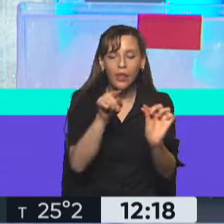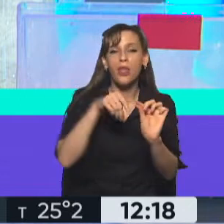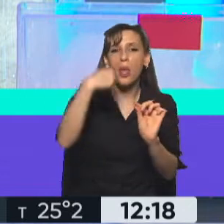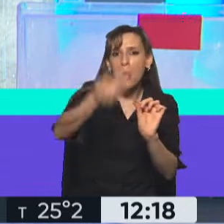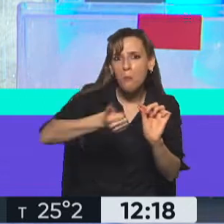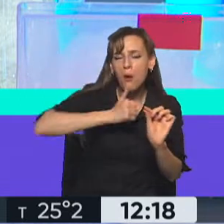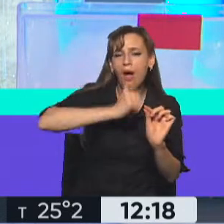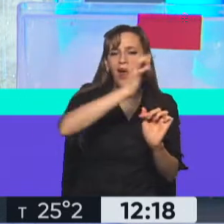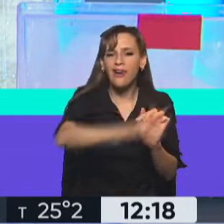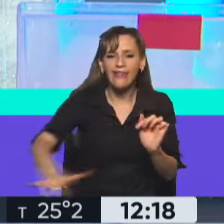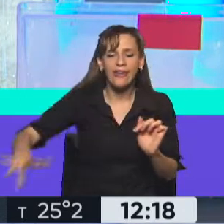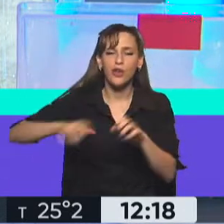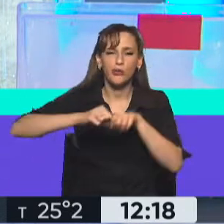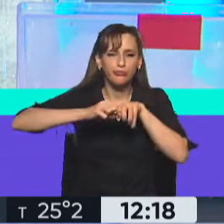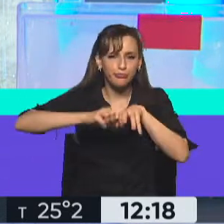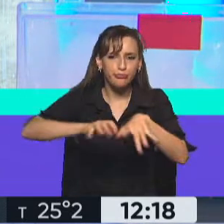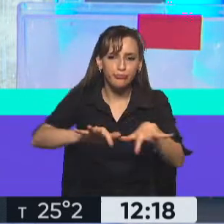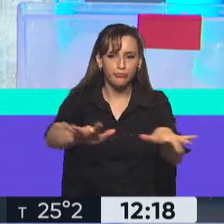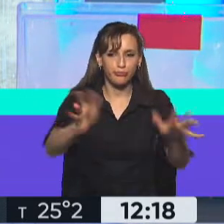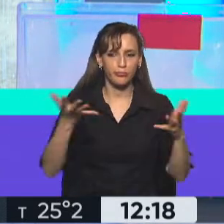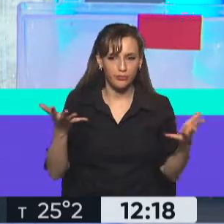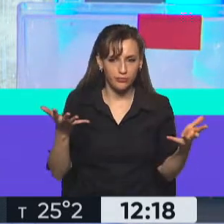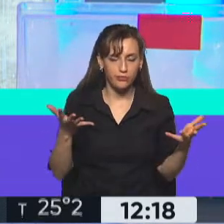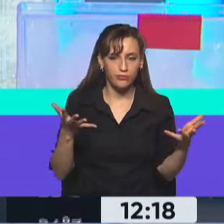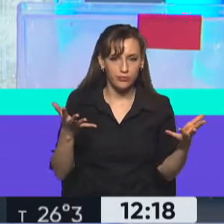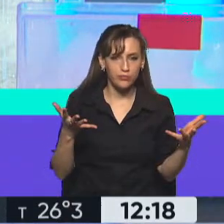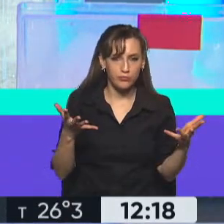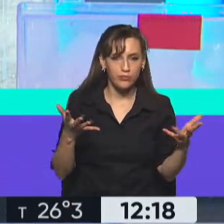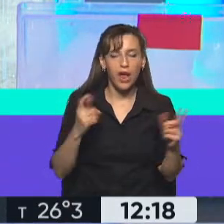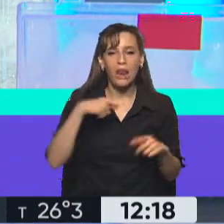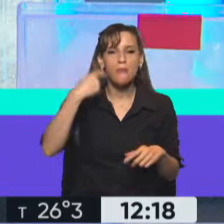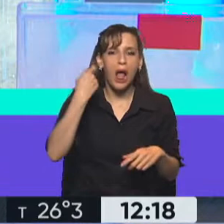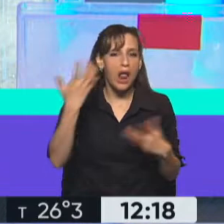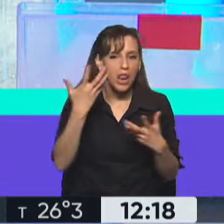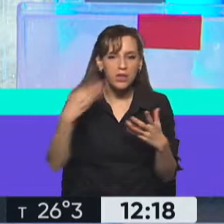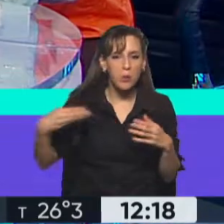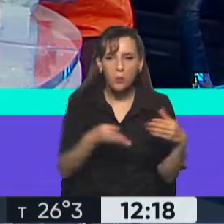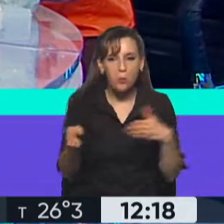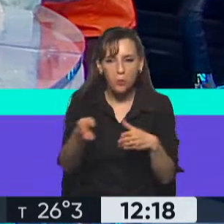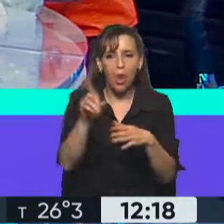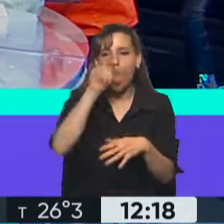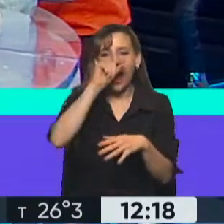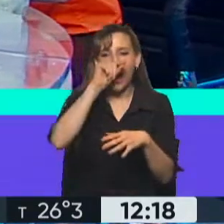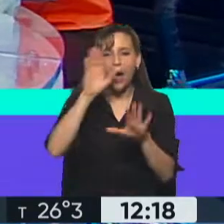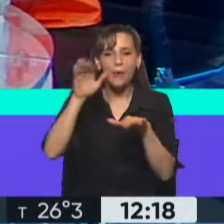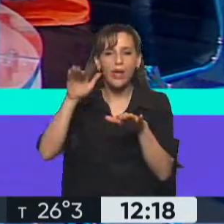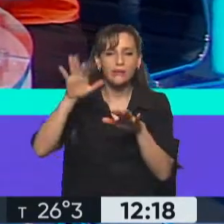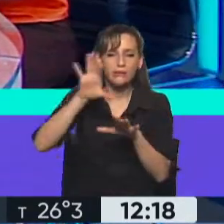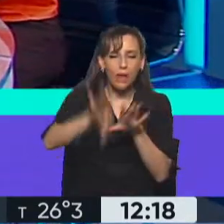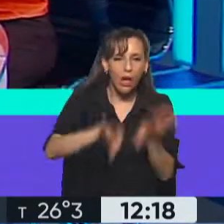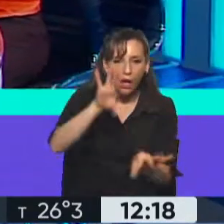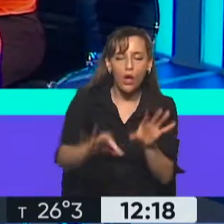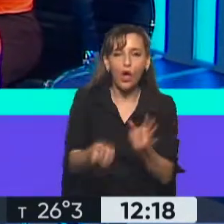ríos en los océanos en el estómago de los animales de las aves oceánicas para tratar de